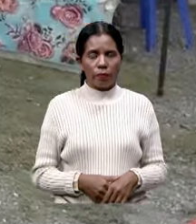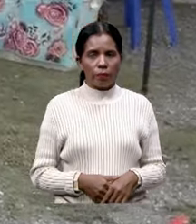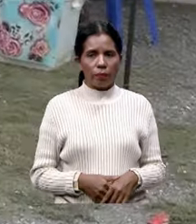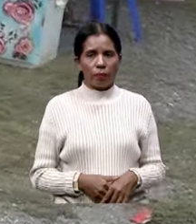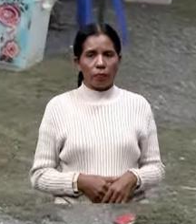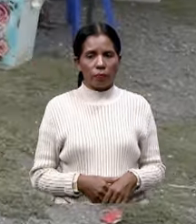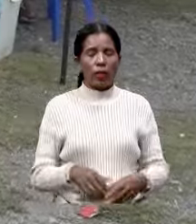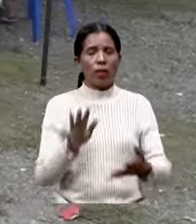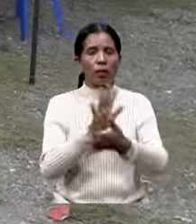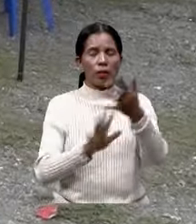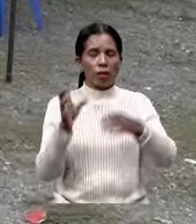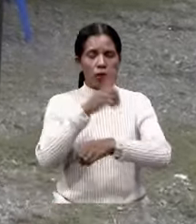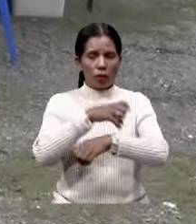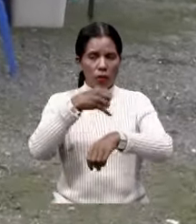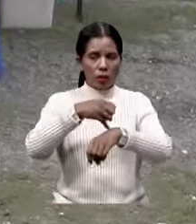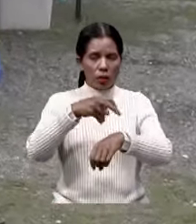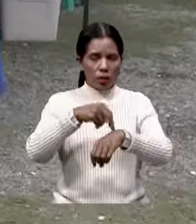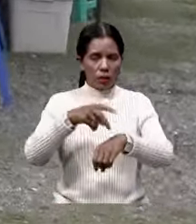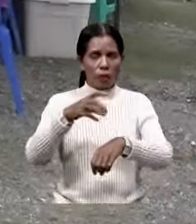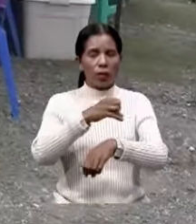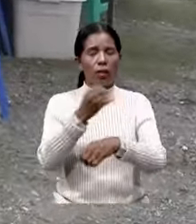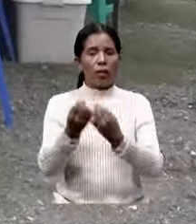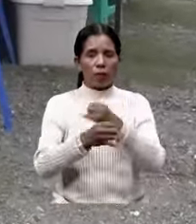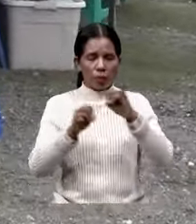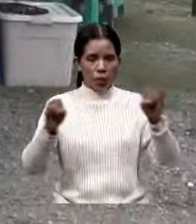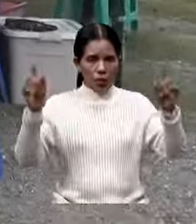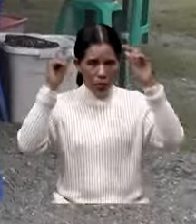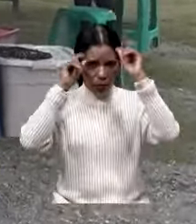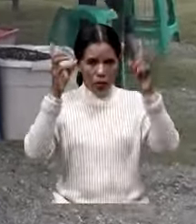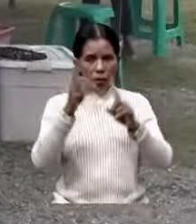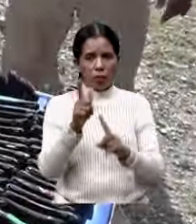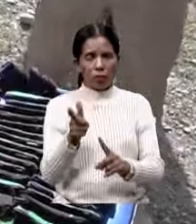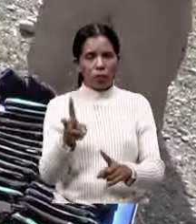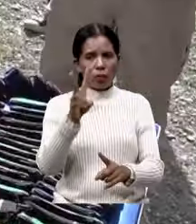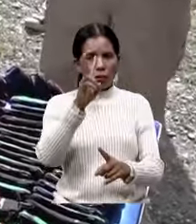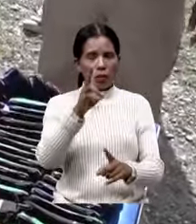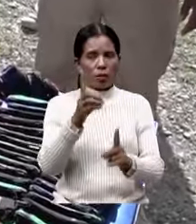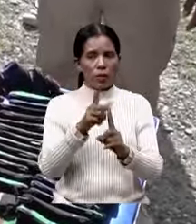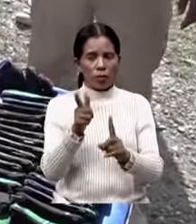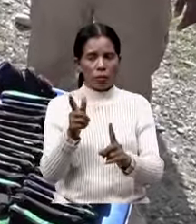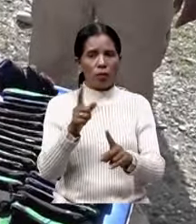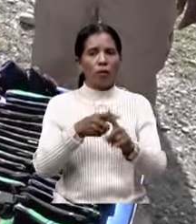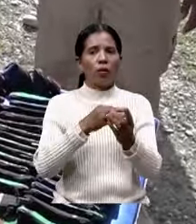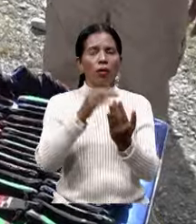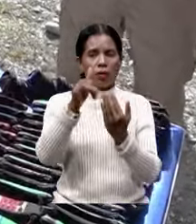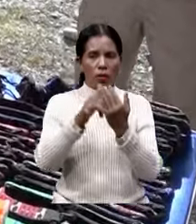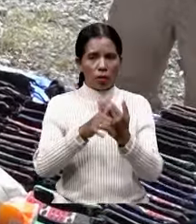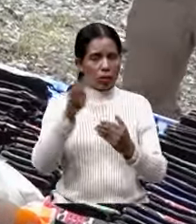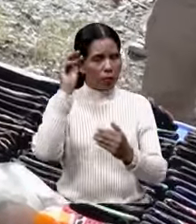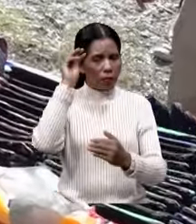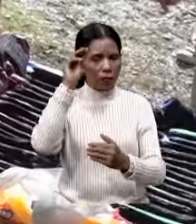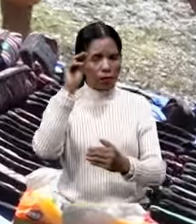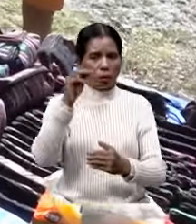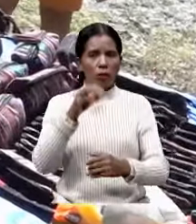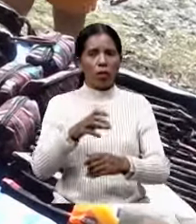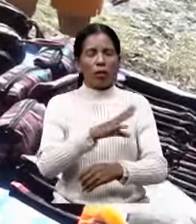A tu comora lorong restauración independencia Timor Leste nian badala ba norese rua y lorong rua nul fulan mayo tinang ne Ministerio de Comercio e